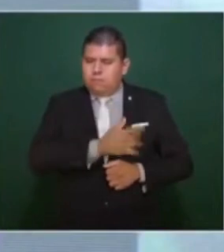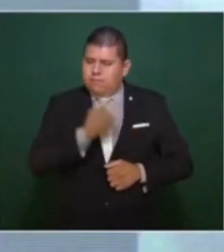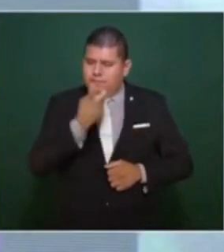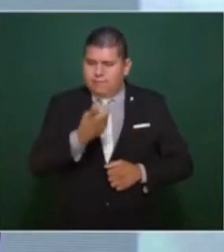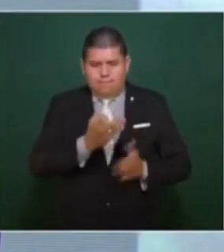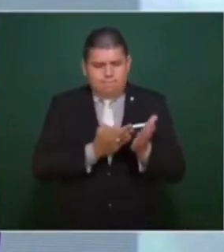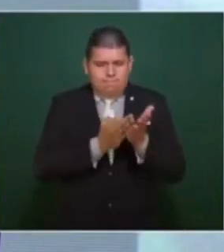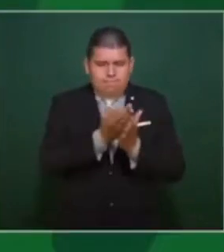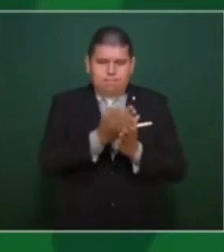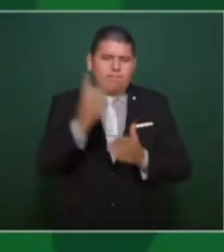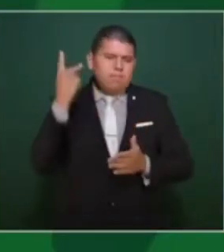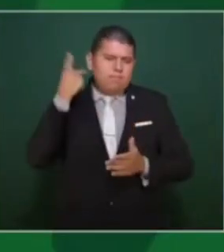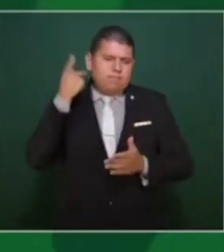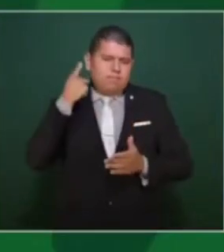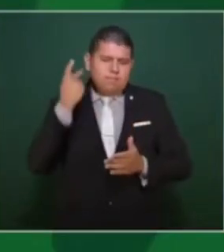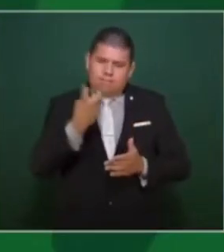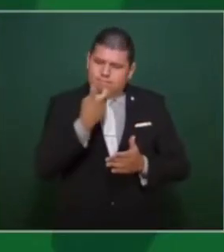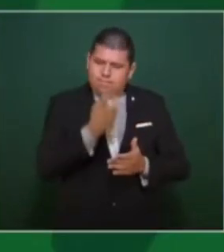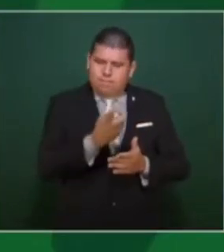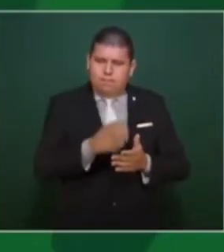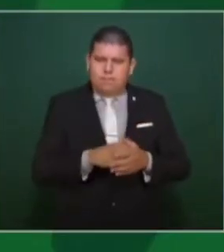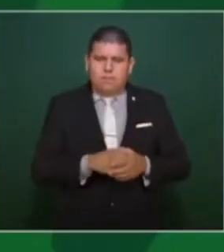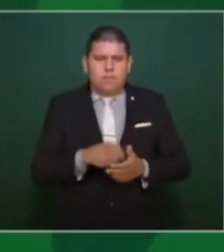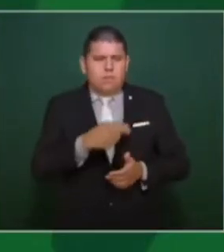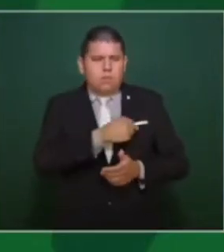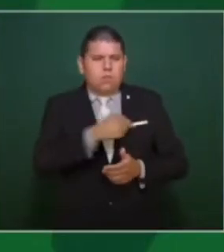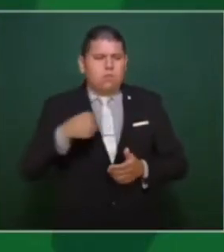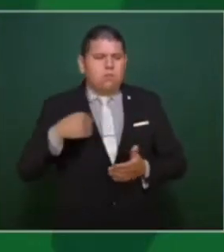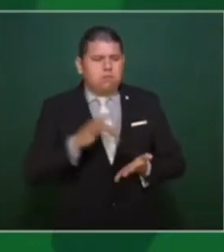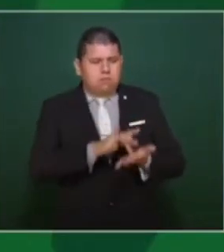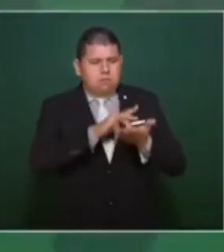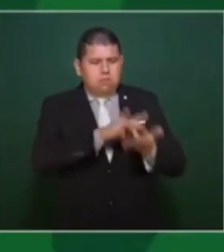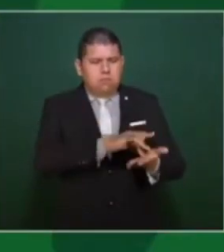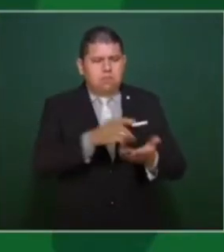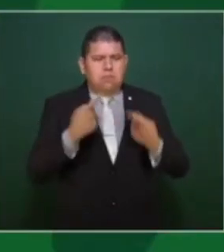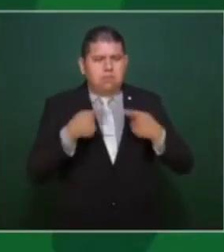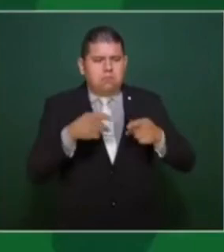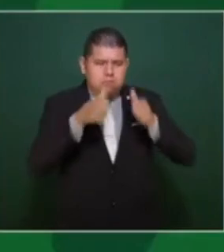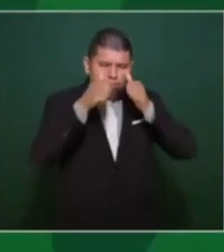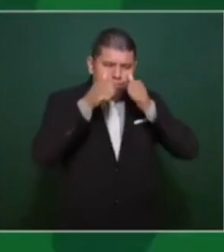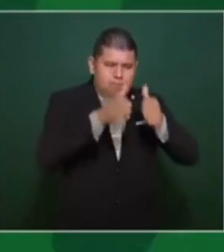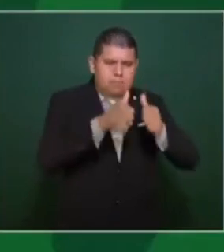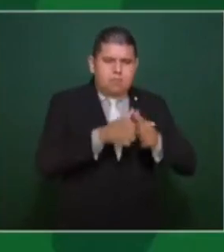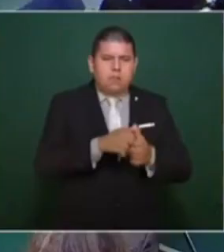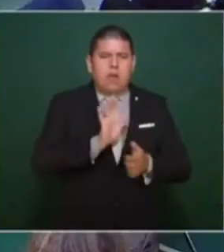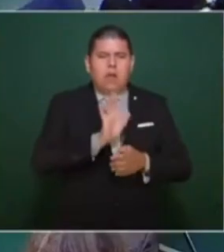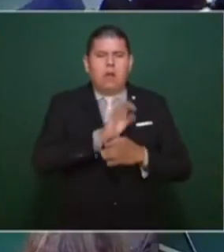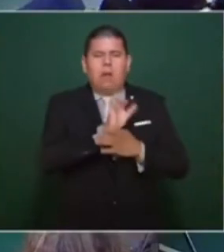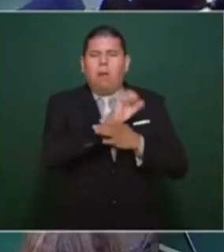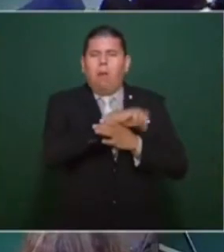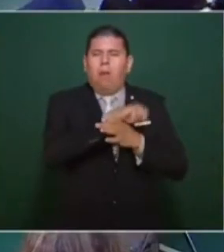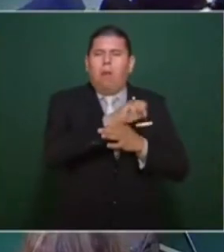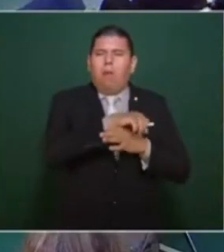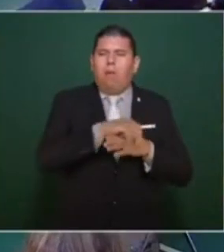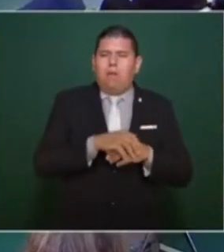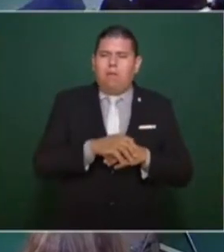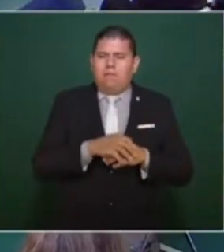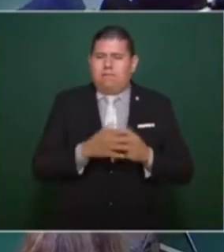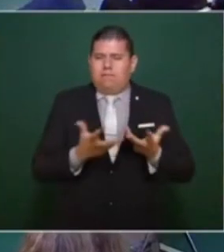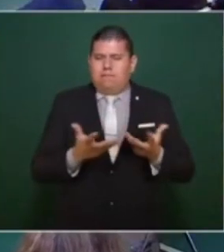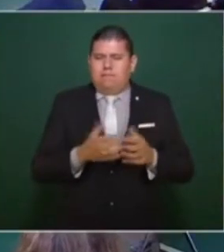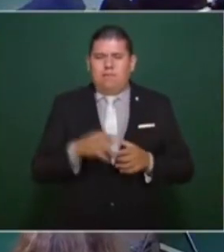representa. Eso es la política, representar algo y a alguien, no simular, no la